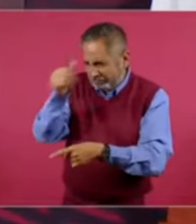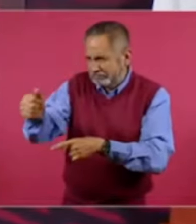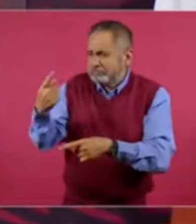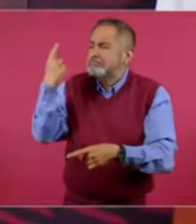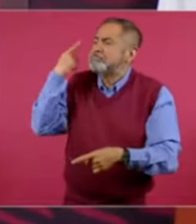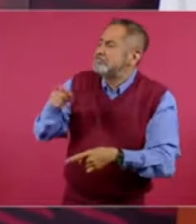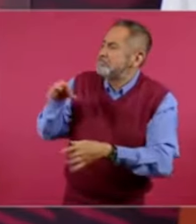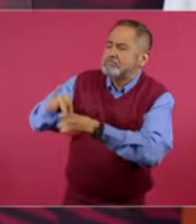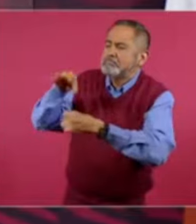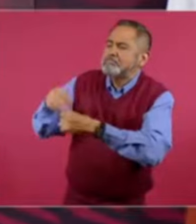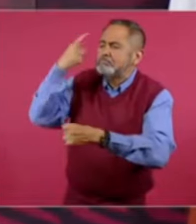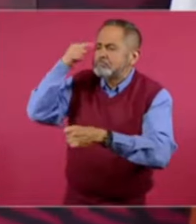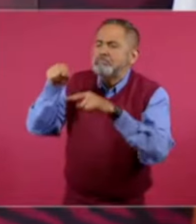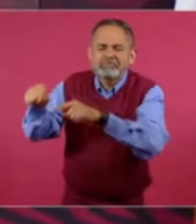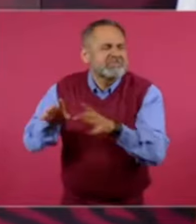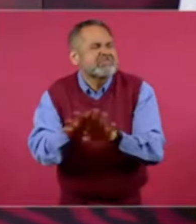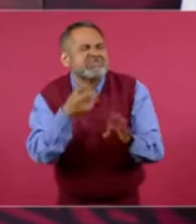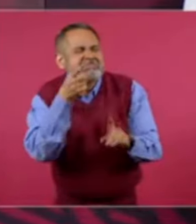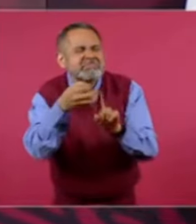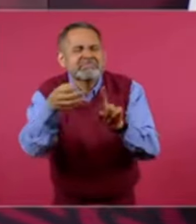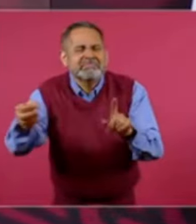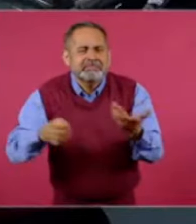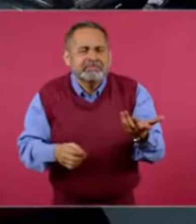voto. ¿Cómo le llama?